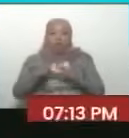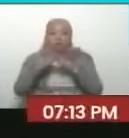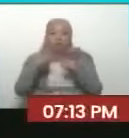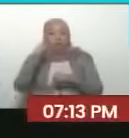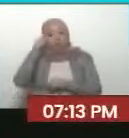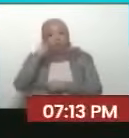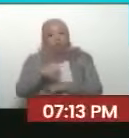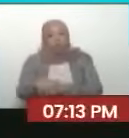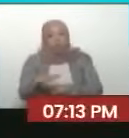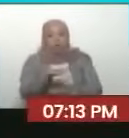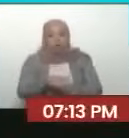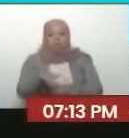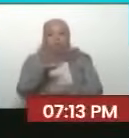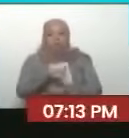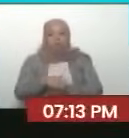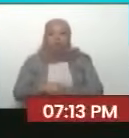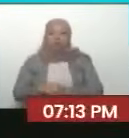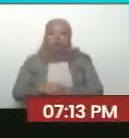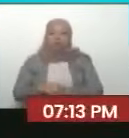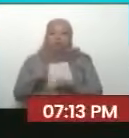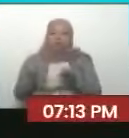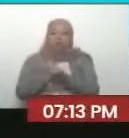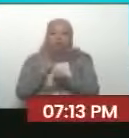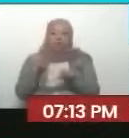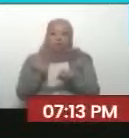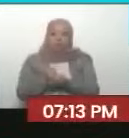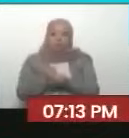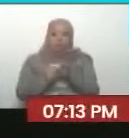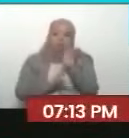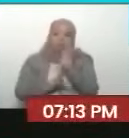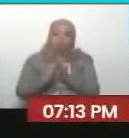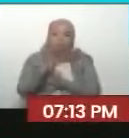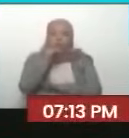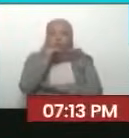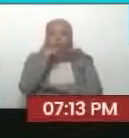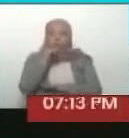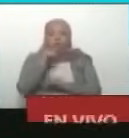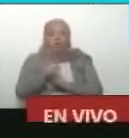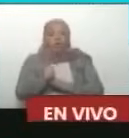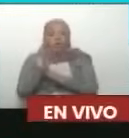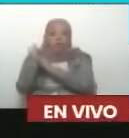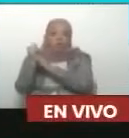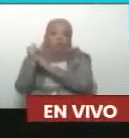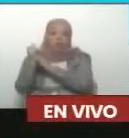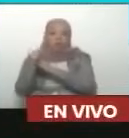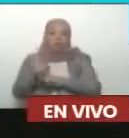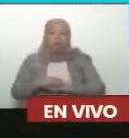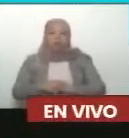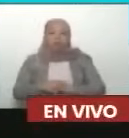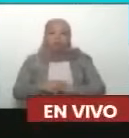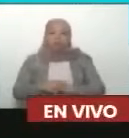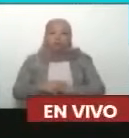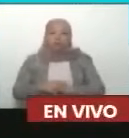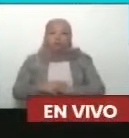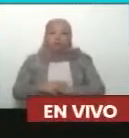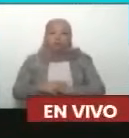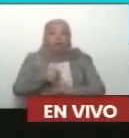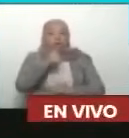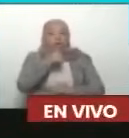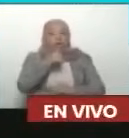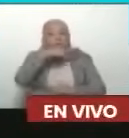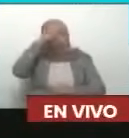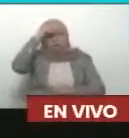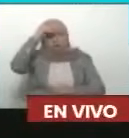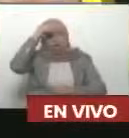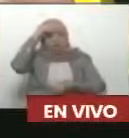nuestro pueblo. Es una labor, es un magisterio, el liderazgo es un magisterio. ¿Y de quién lo aprendimos?